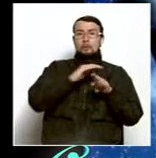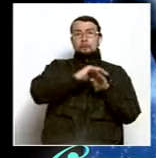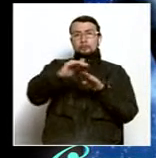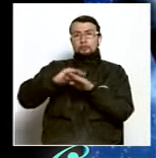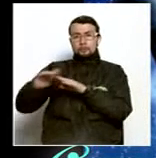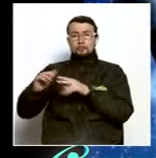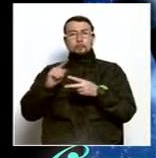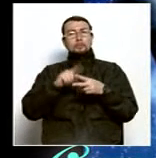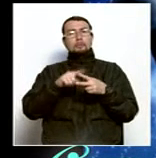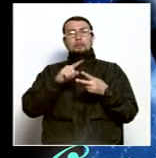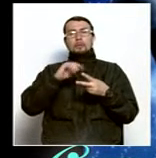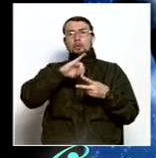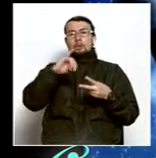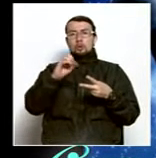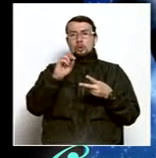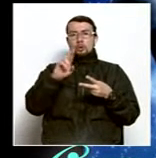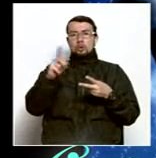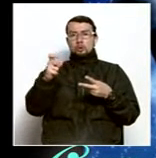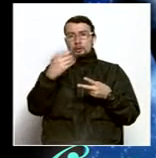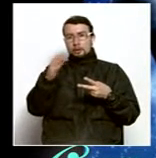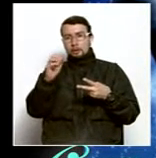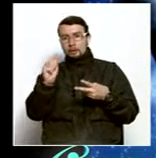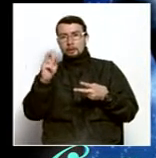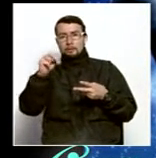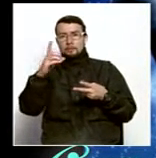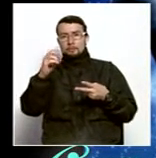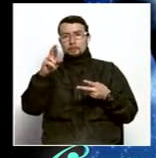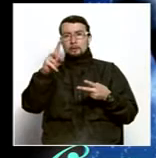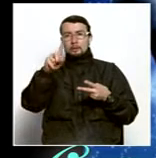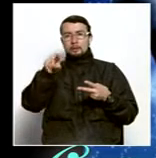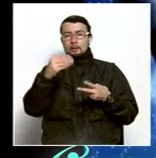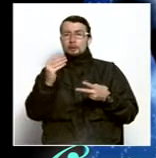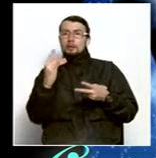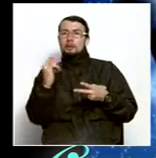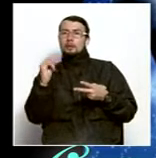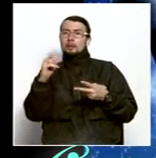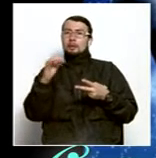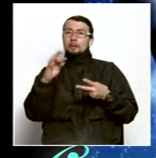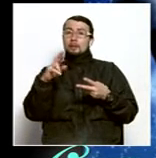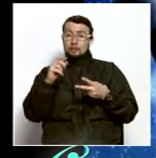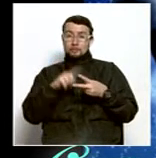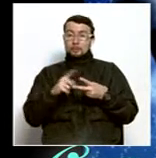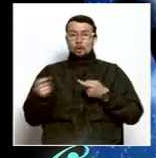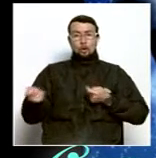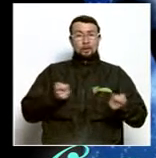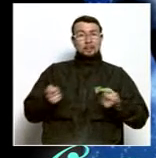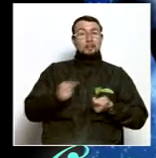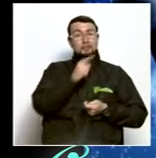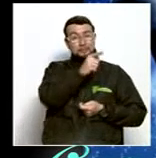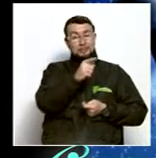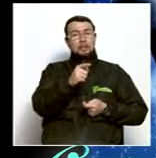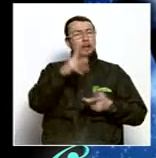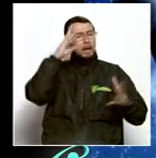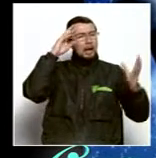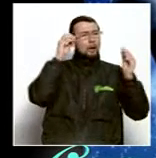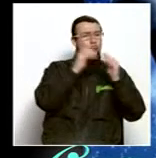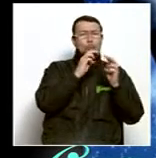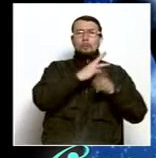Jorge Andrés Quintero, que él es coordinador del Pacto Mundial de